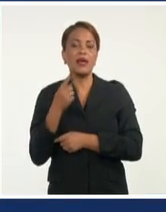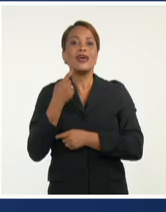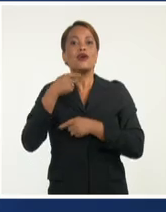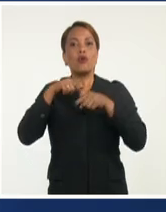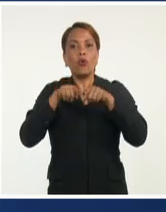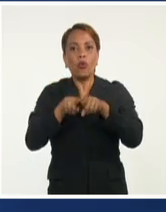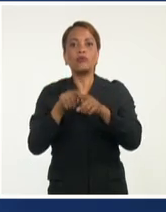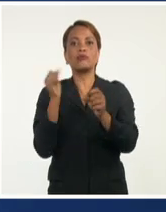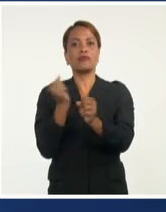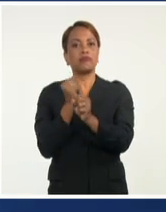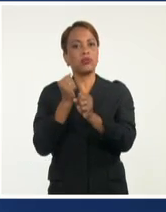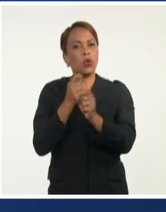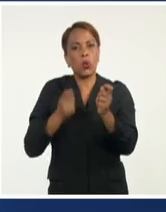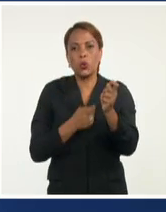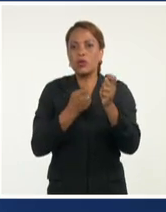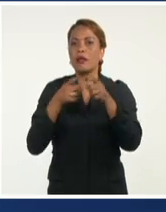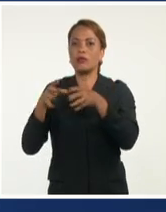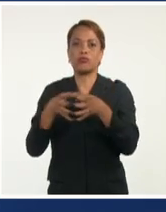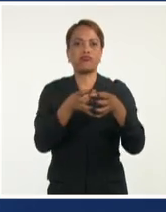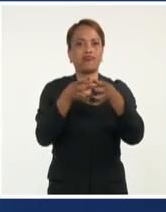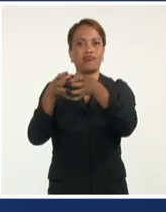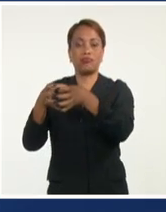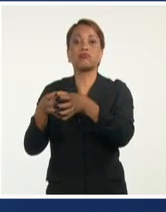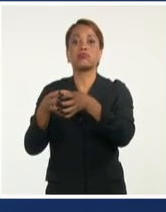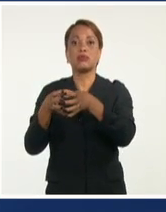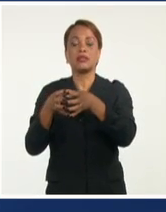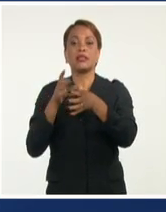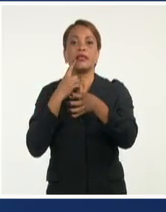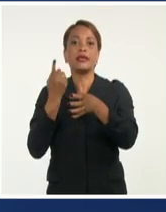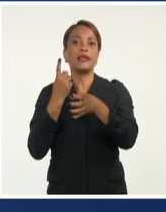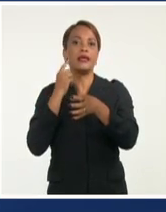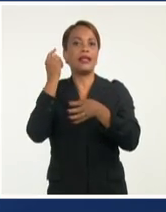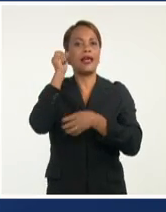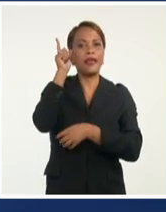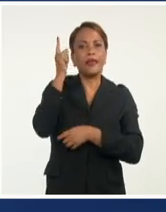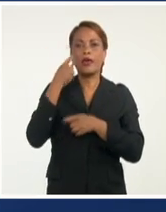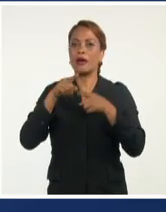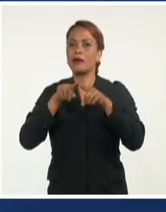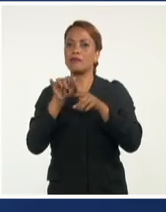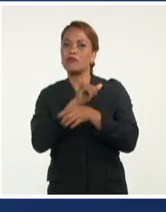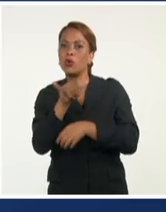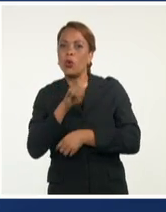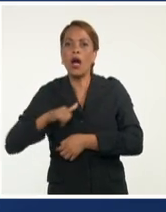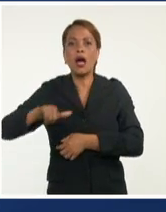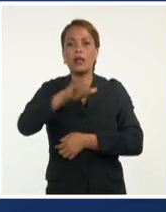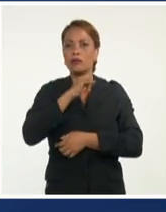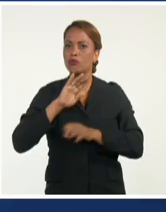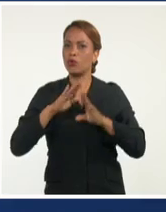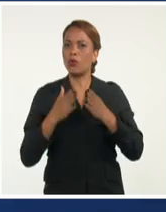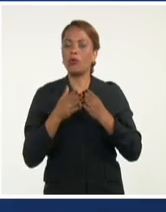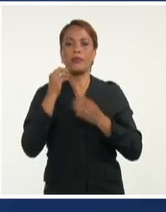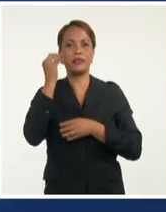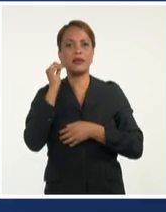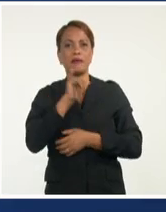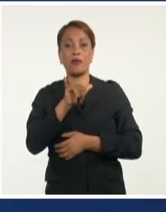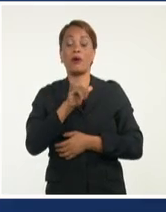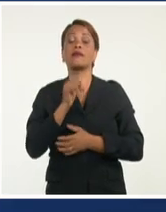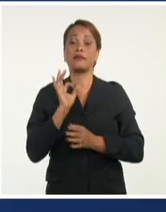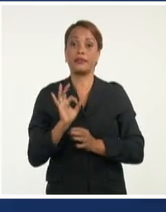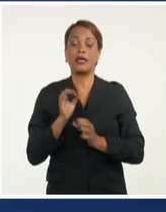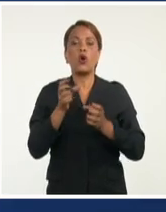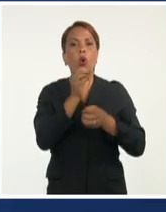sobre la base de ciertos puntos comunes, y que se terminó de consolidar con la